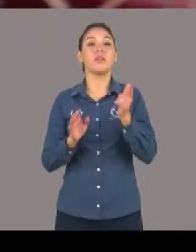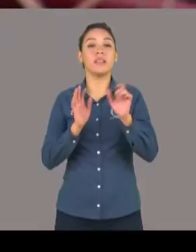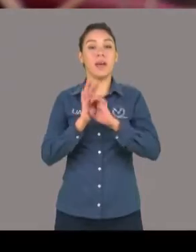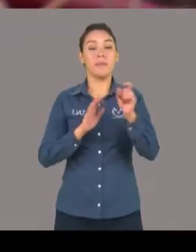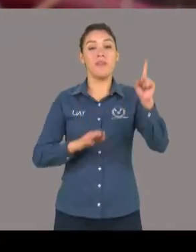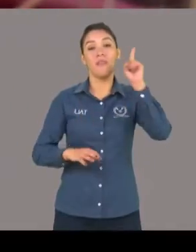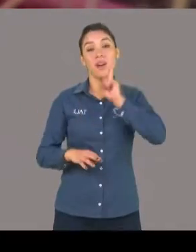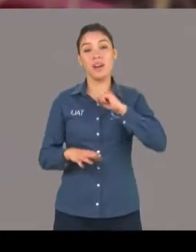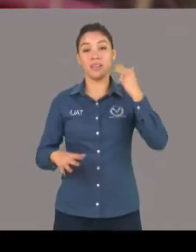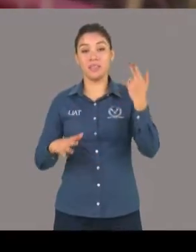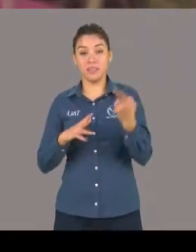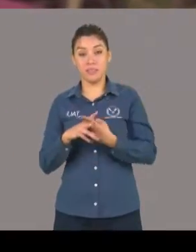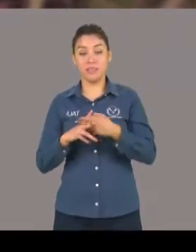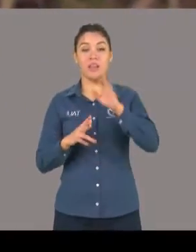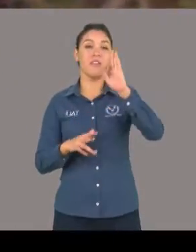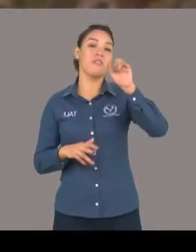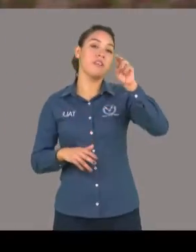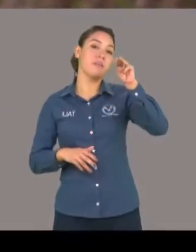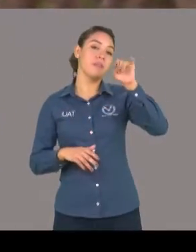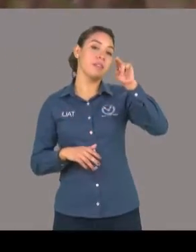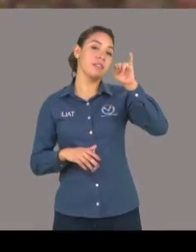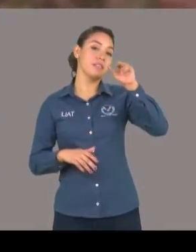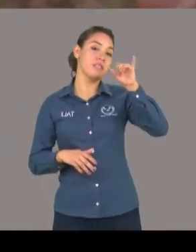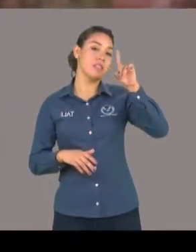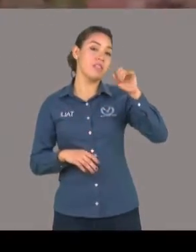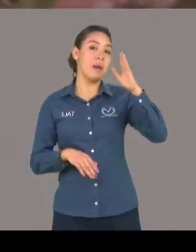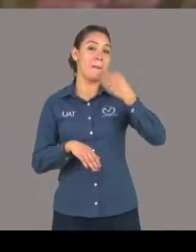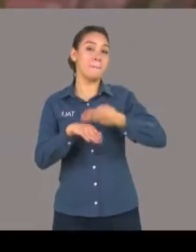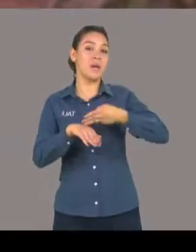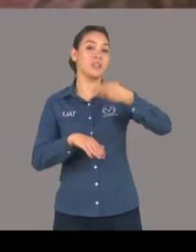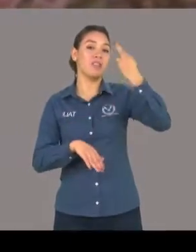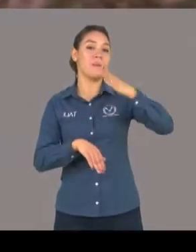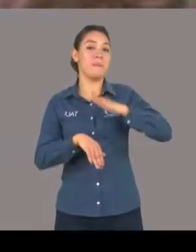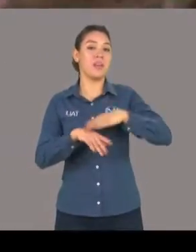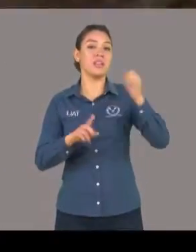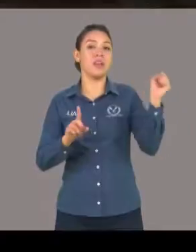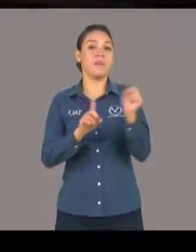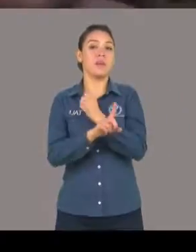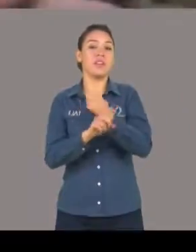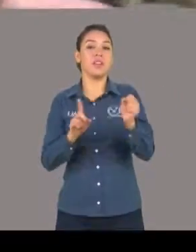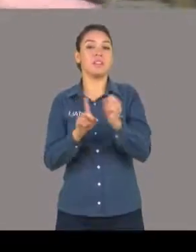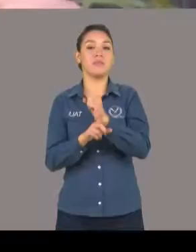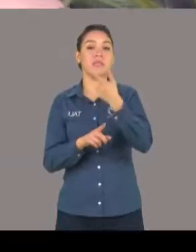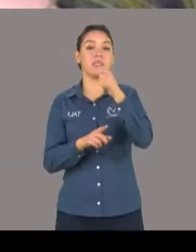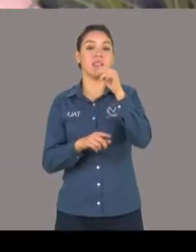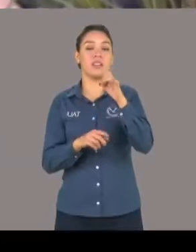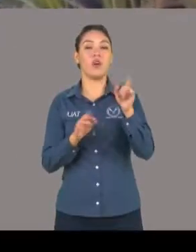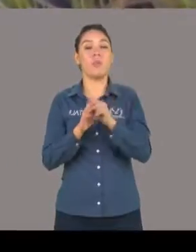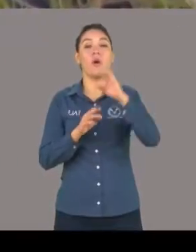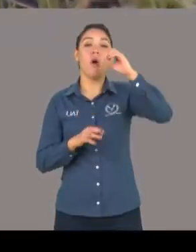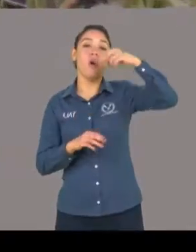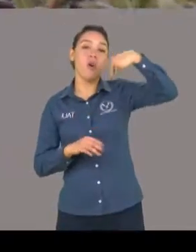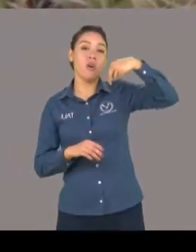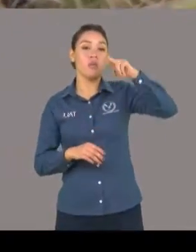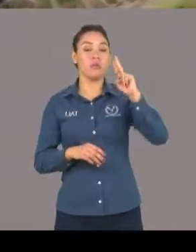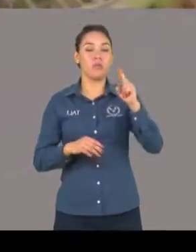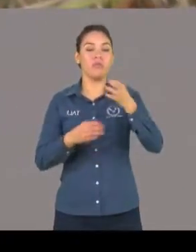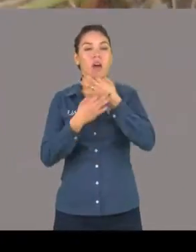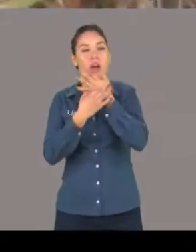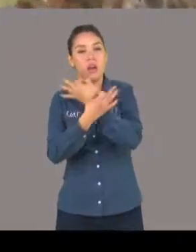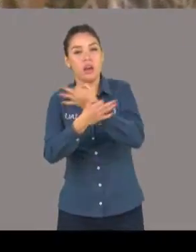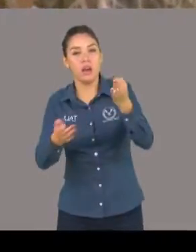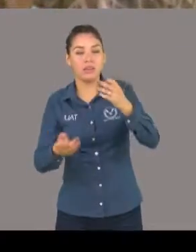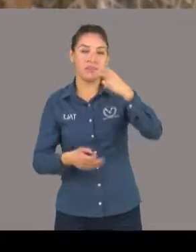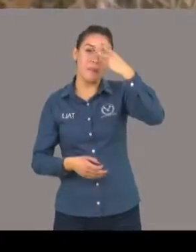El feminicidio es considerado el mayor acto de violencia de género, y la Organización de las Naciones Unidas